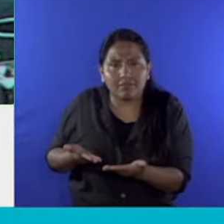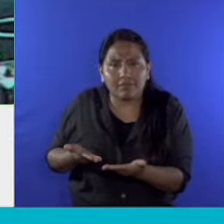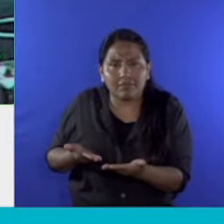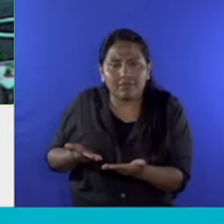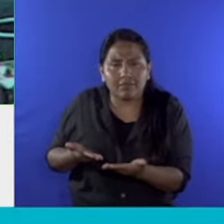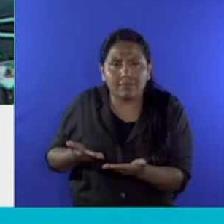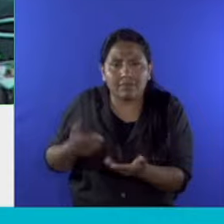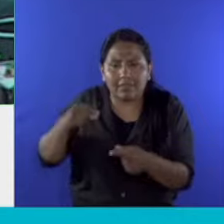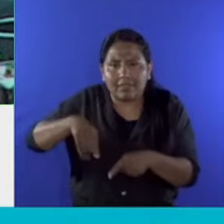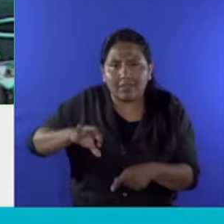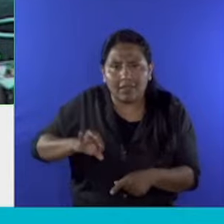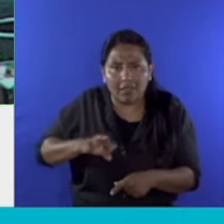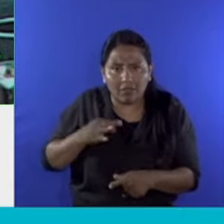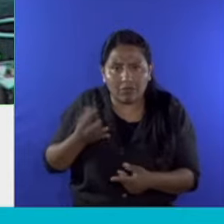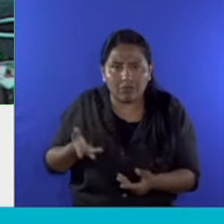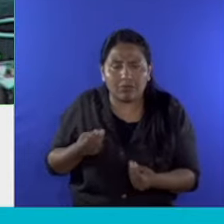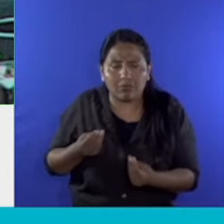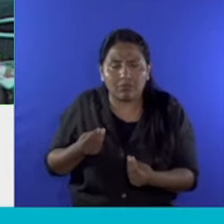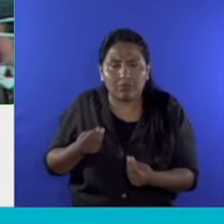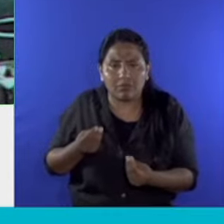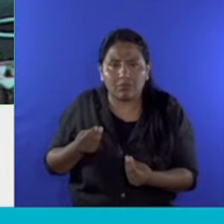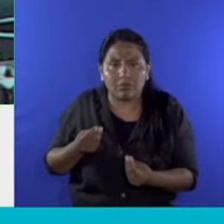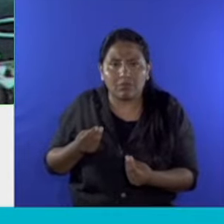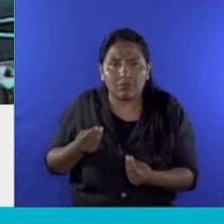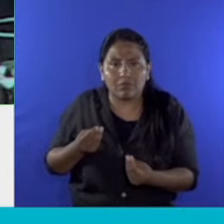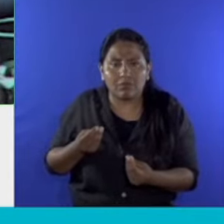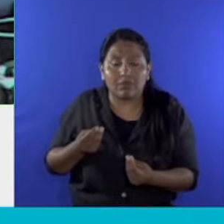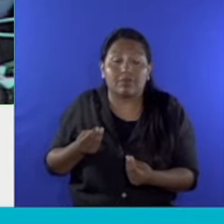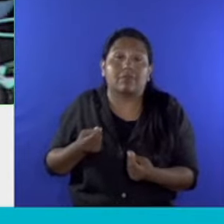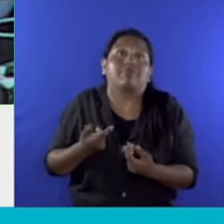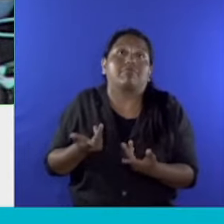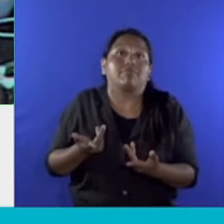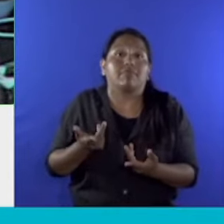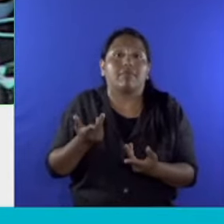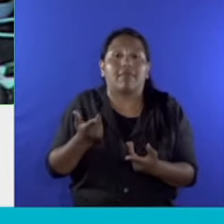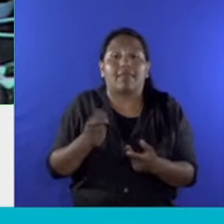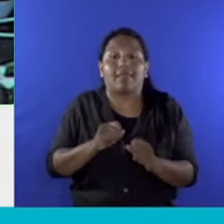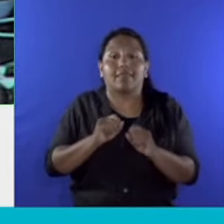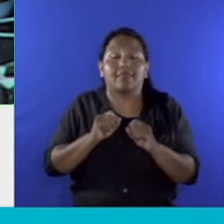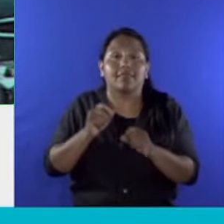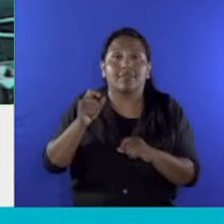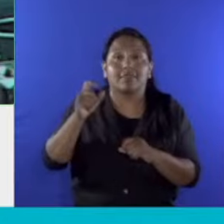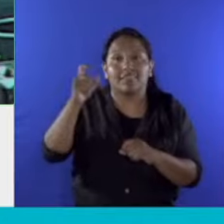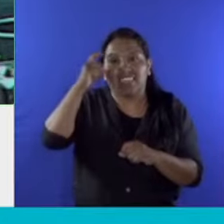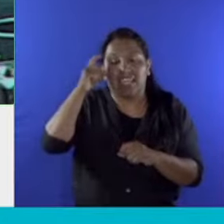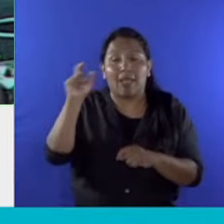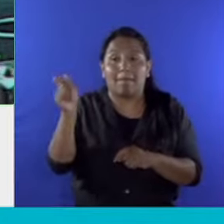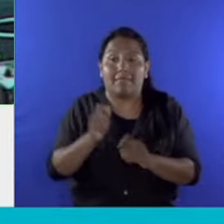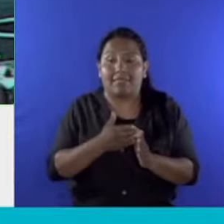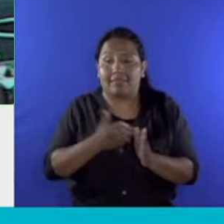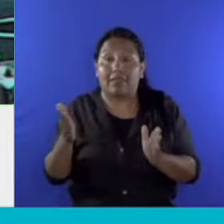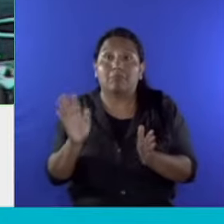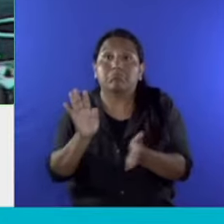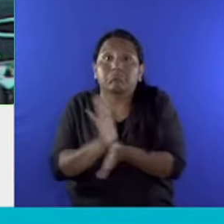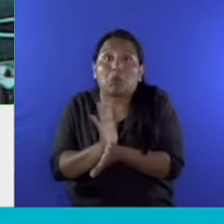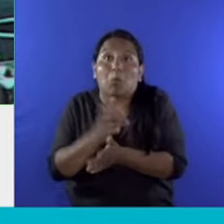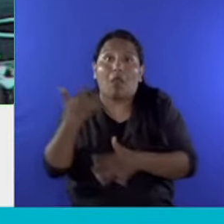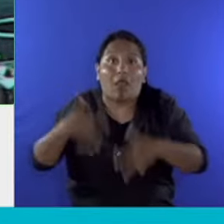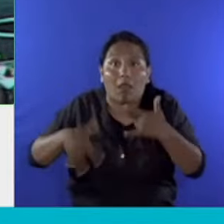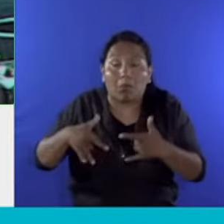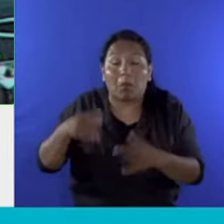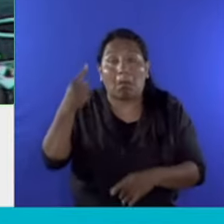de este año. Si 10 meses es demasiado a las apuradas,